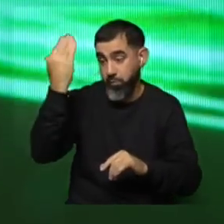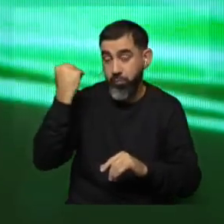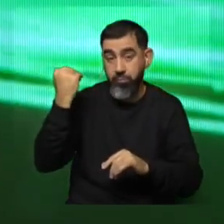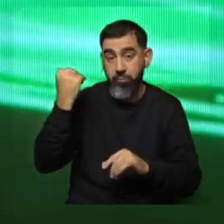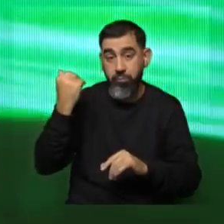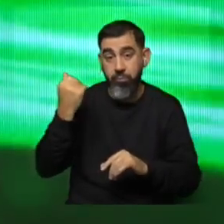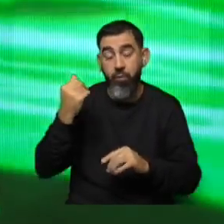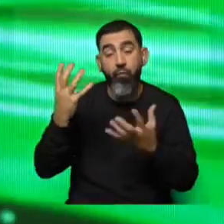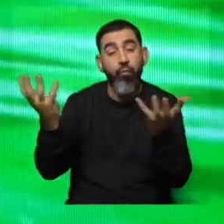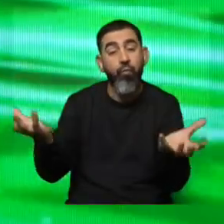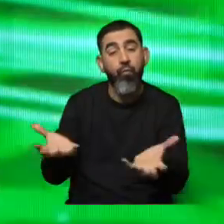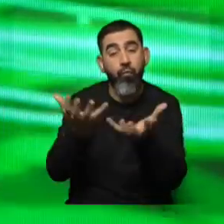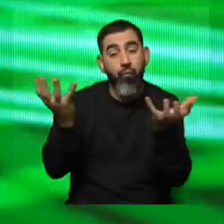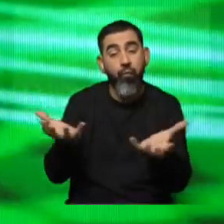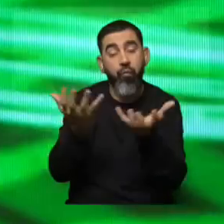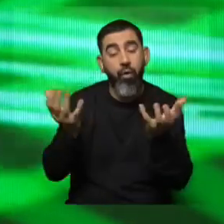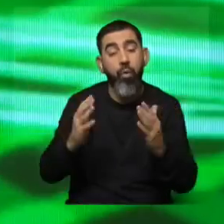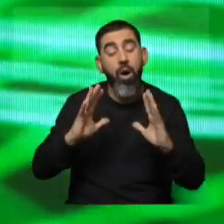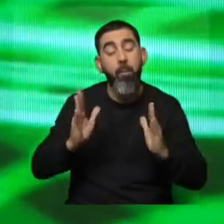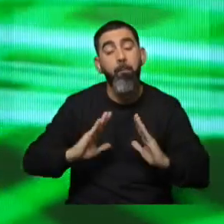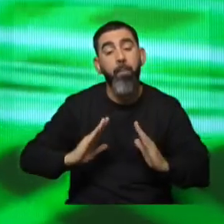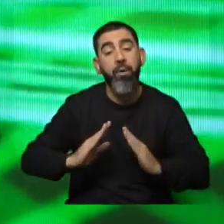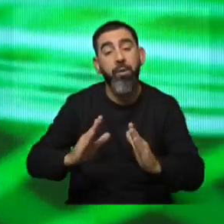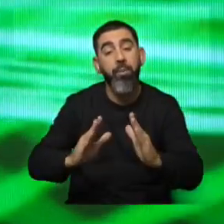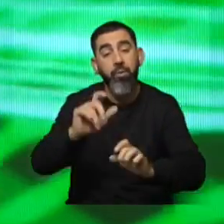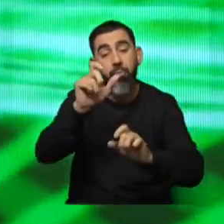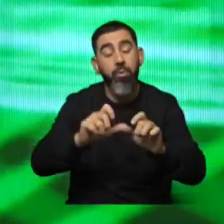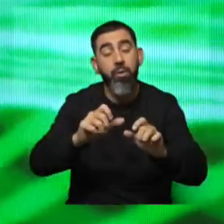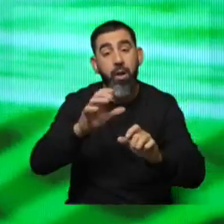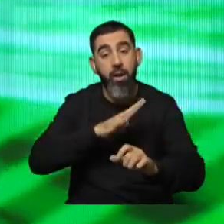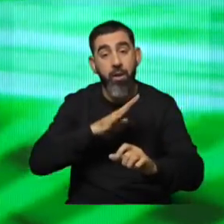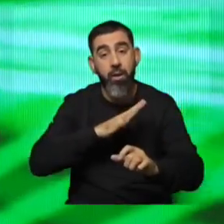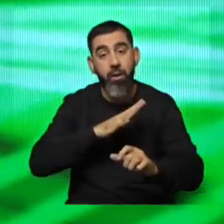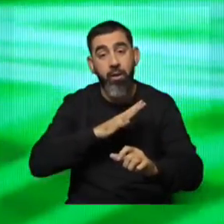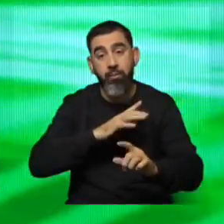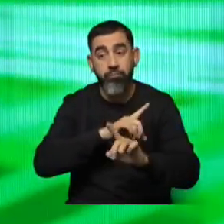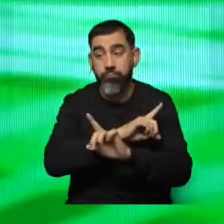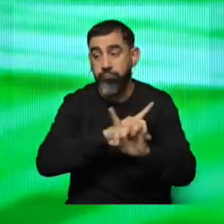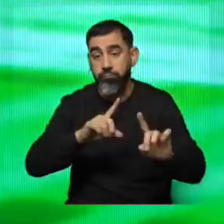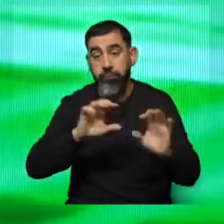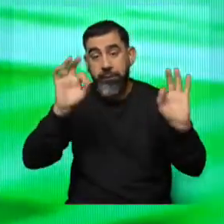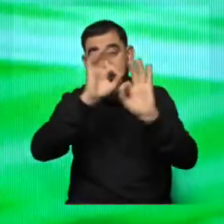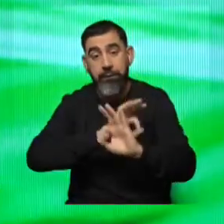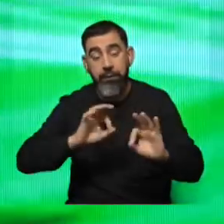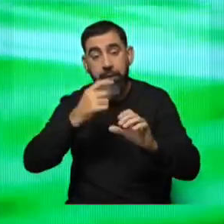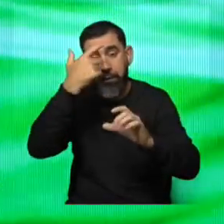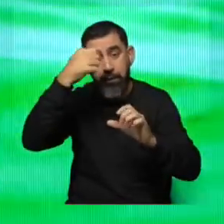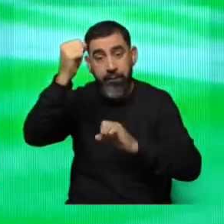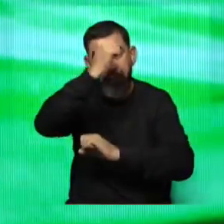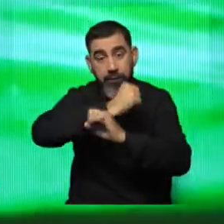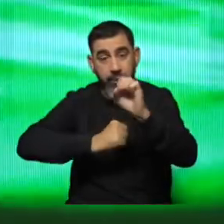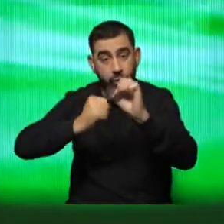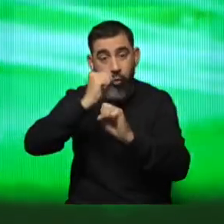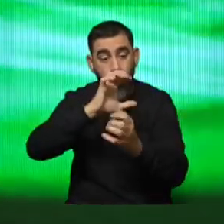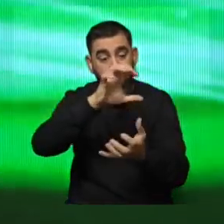un incendio en un en un apartamento donde había huéspedes de airbnb Que obviamente no tenían este la tecnología que debe de